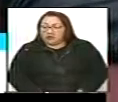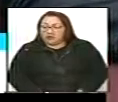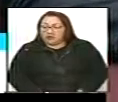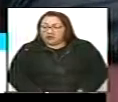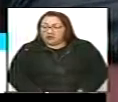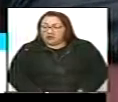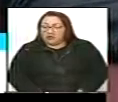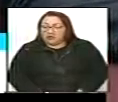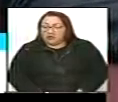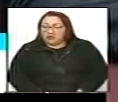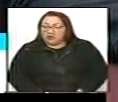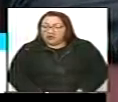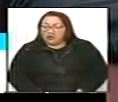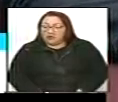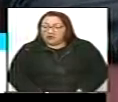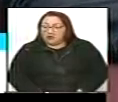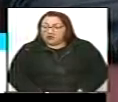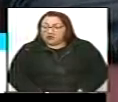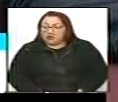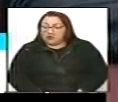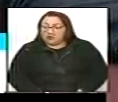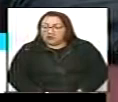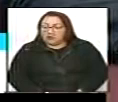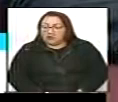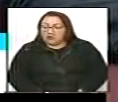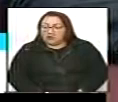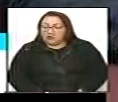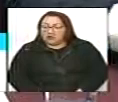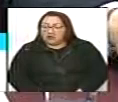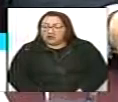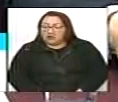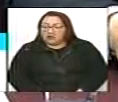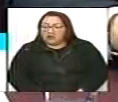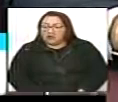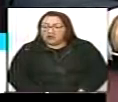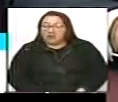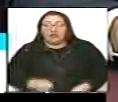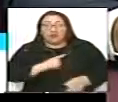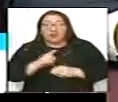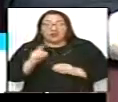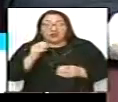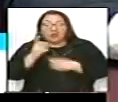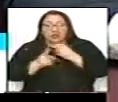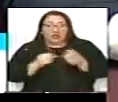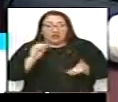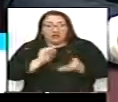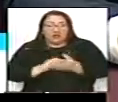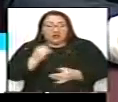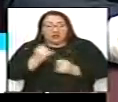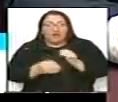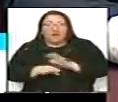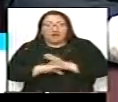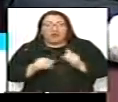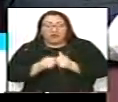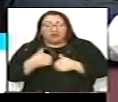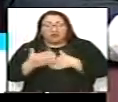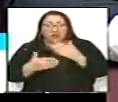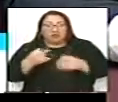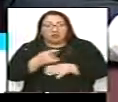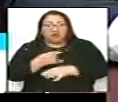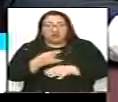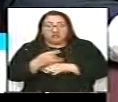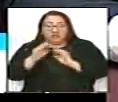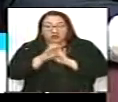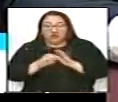las denuncias declaradas improcedentes o que tengan informe de archivamiento y que pongan fin al procedimiento de